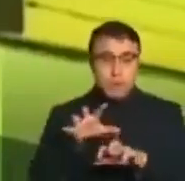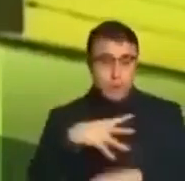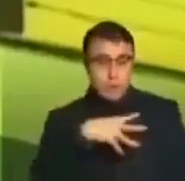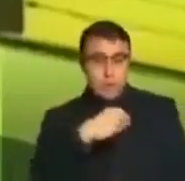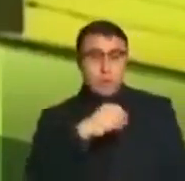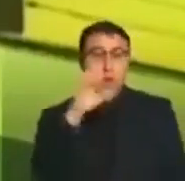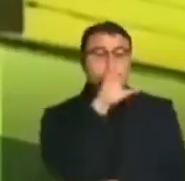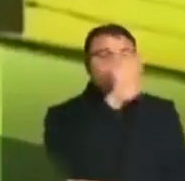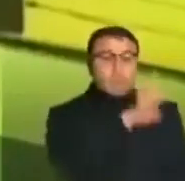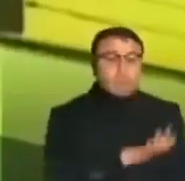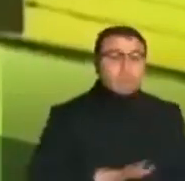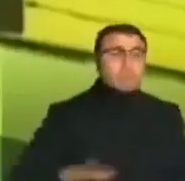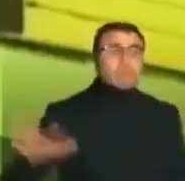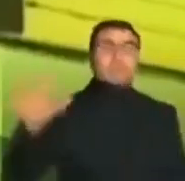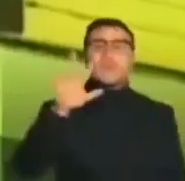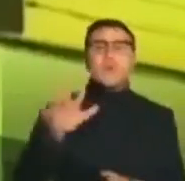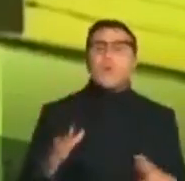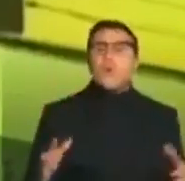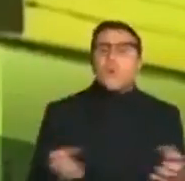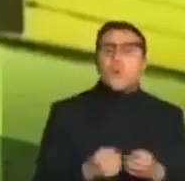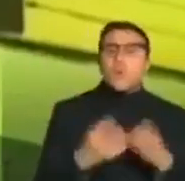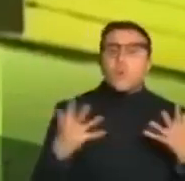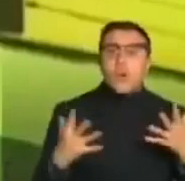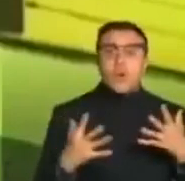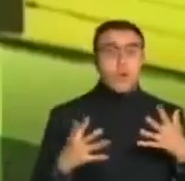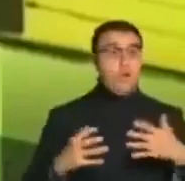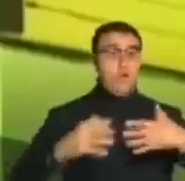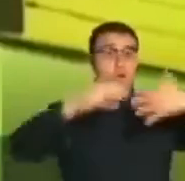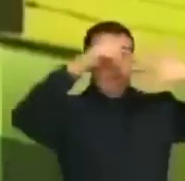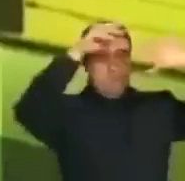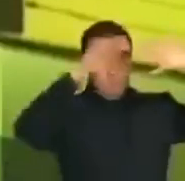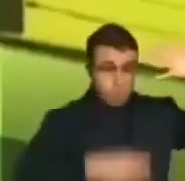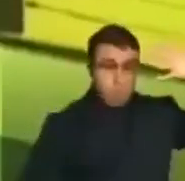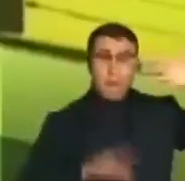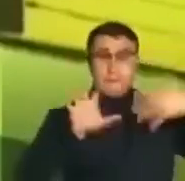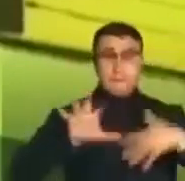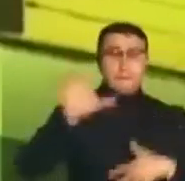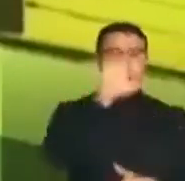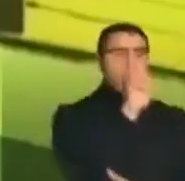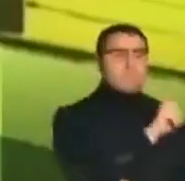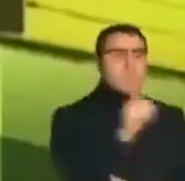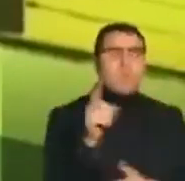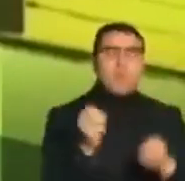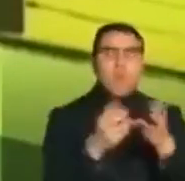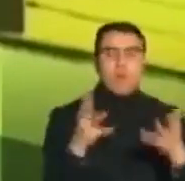Colombia ocupa el 28 puesto entre 48 países,